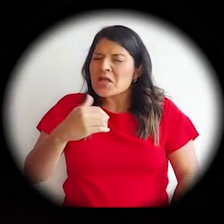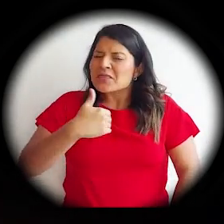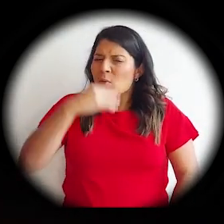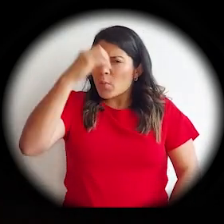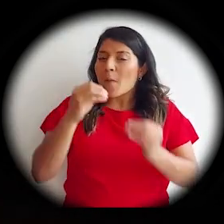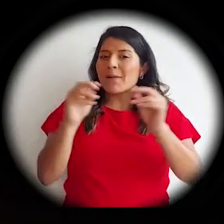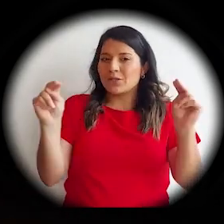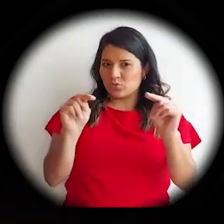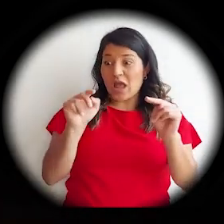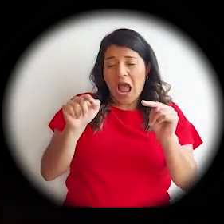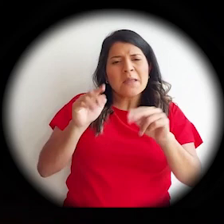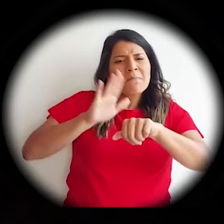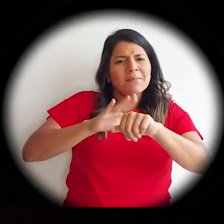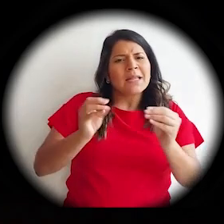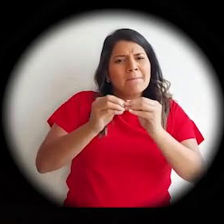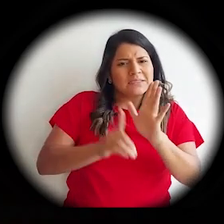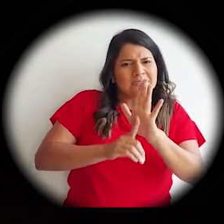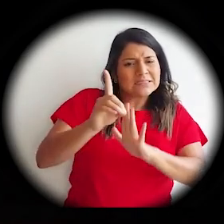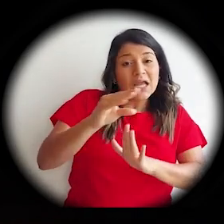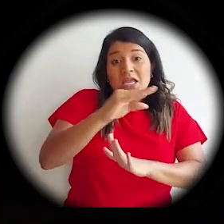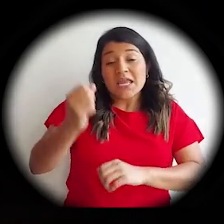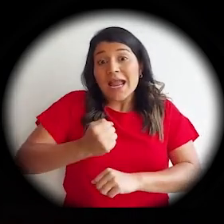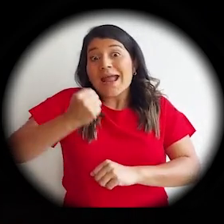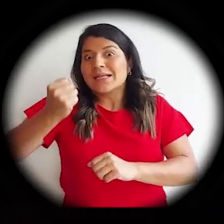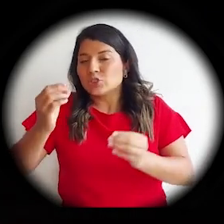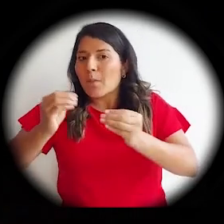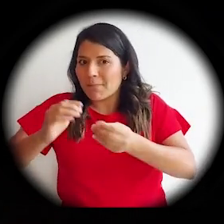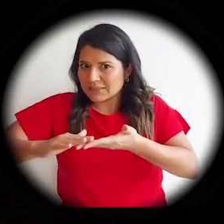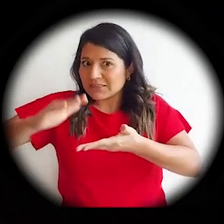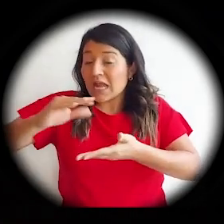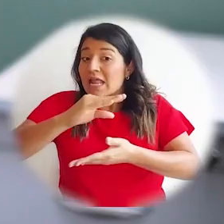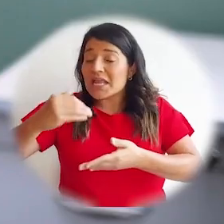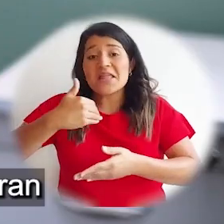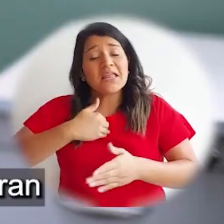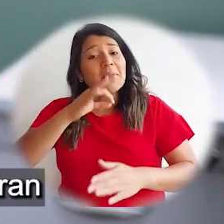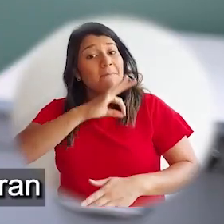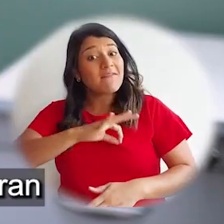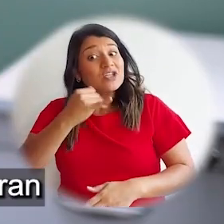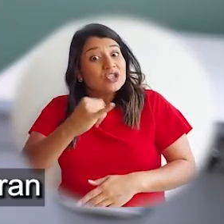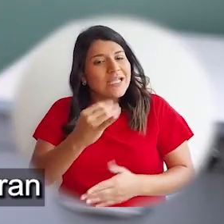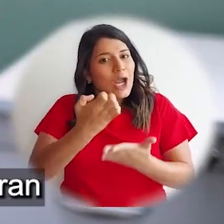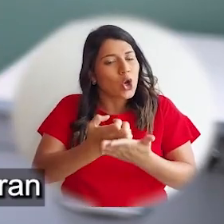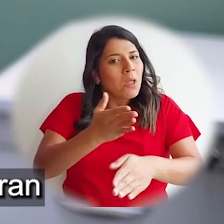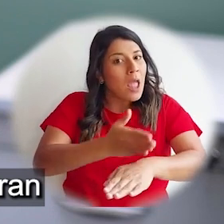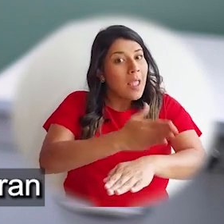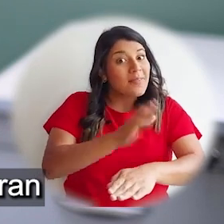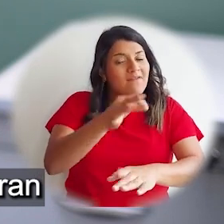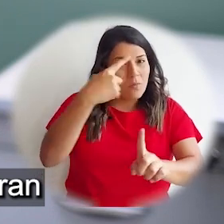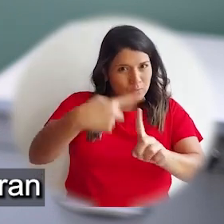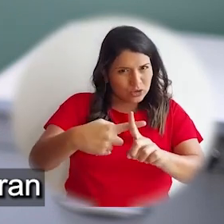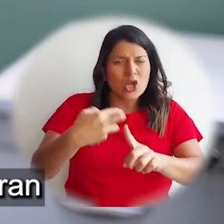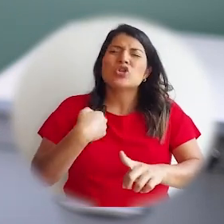spread y rendimientos relativamente más altos y se favorece de una evolución positiva de la economía. Pero aunque nos gustaría adicionar un poco más,